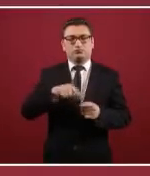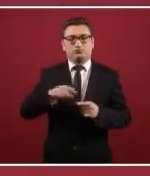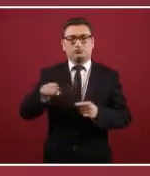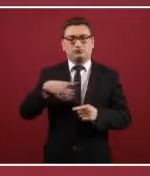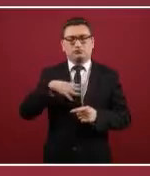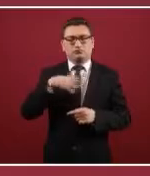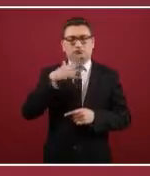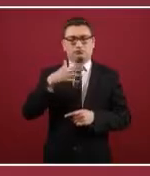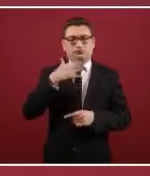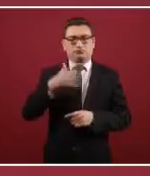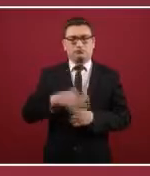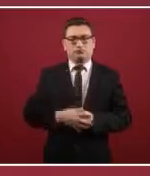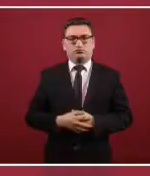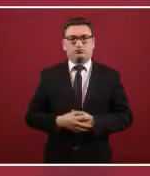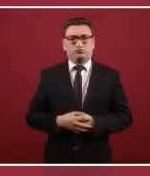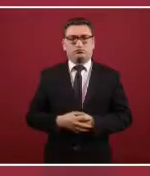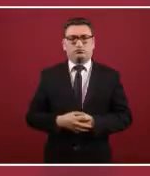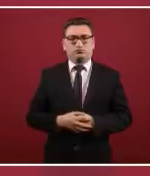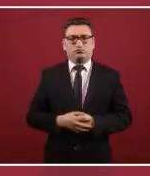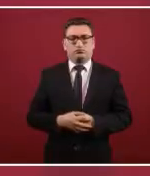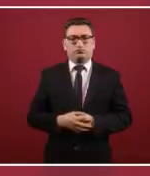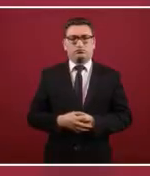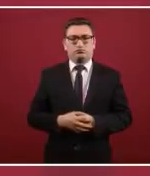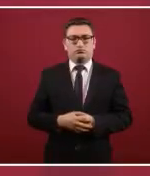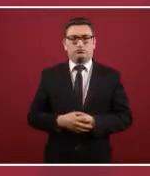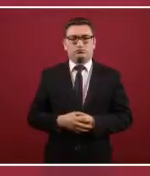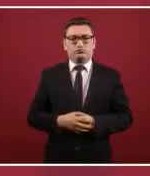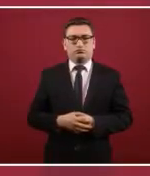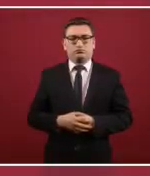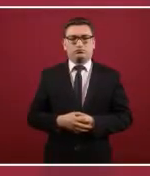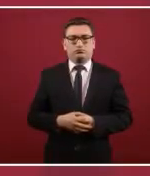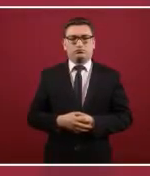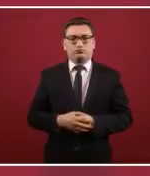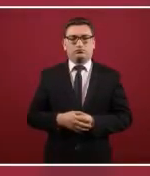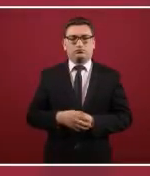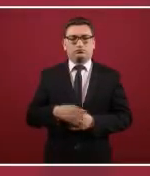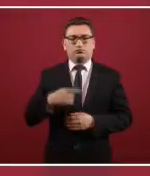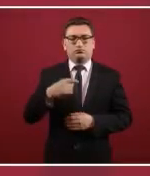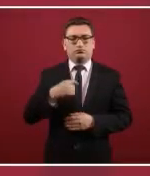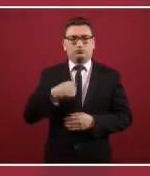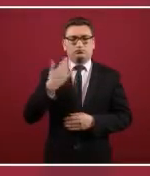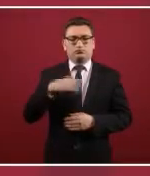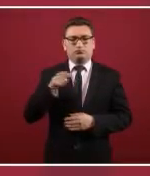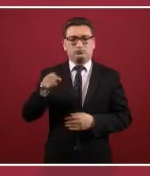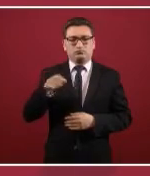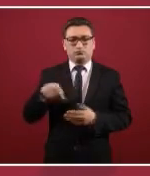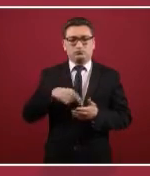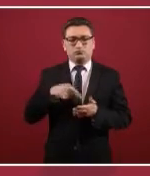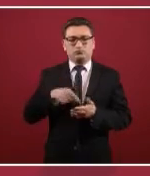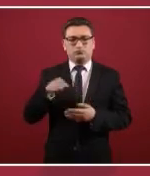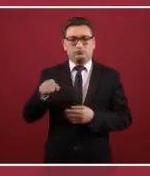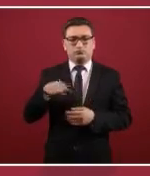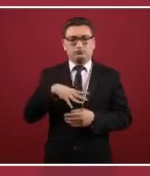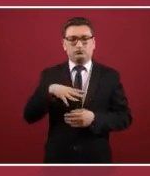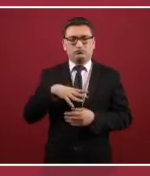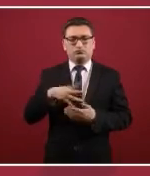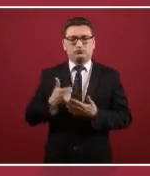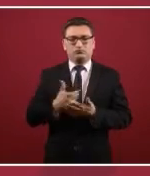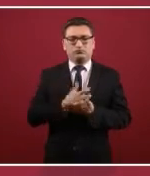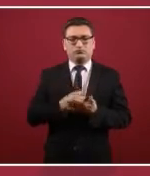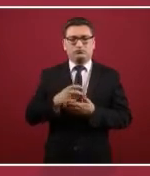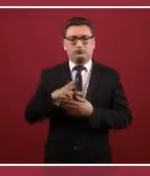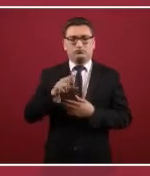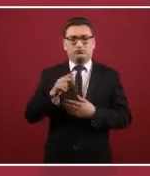Tengo entendido de que se trata de un depósito de 80 millones de pesos.